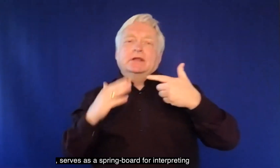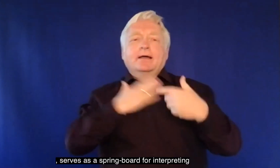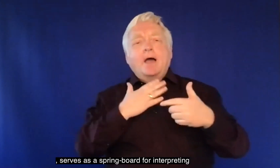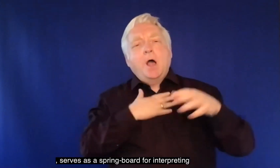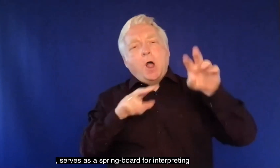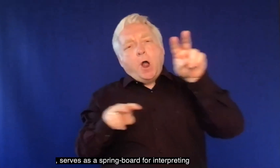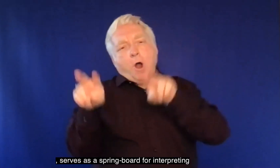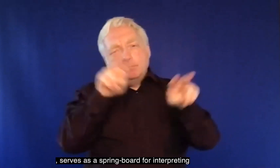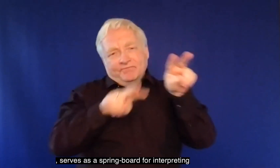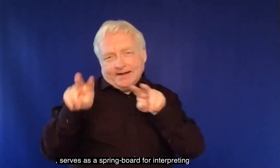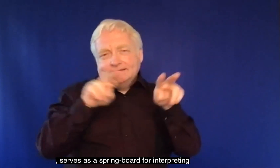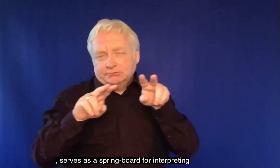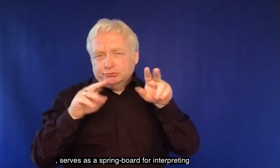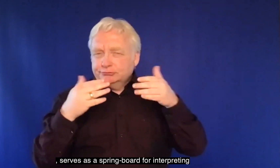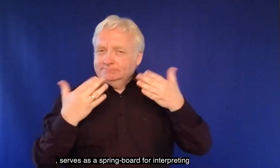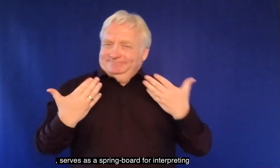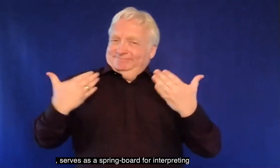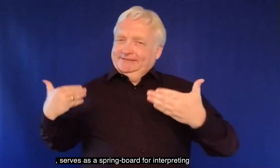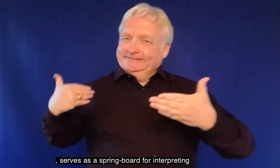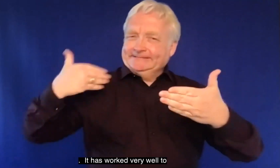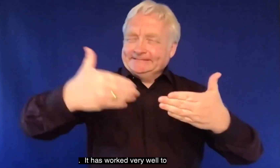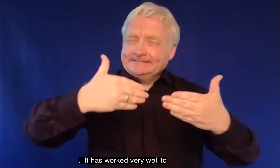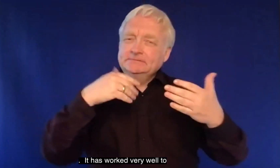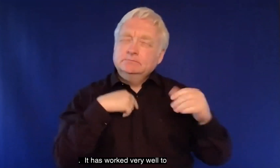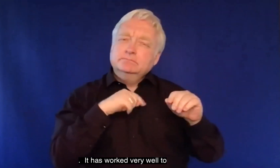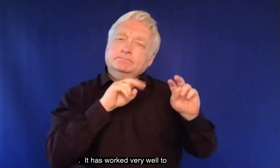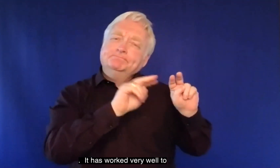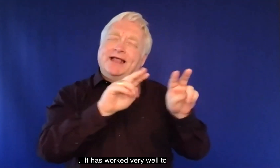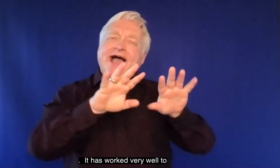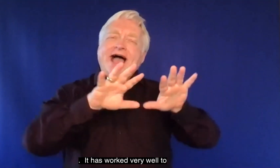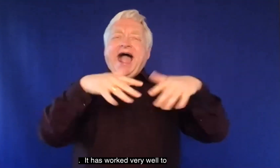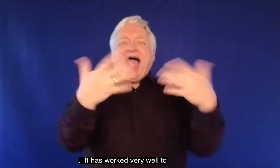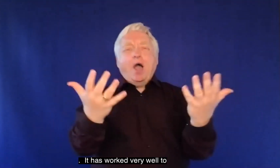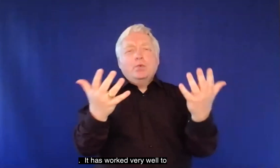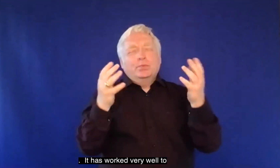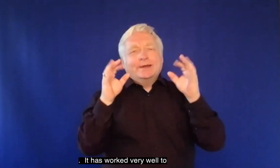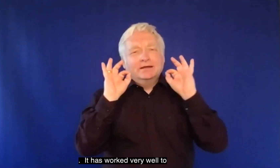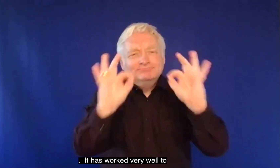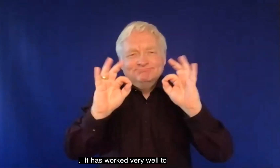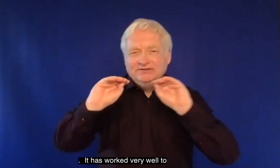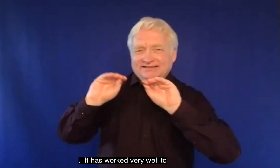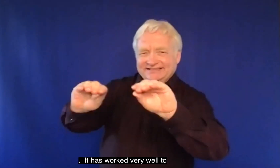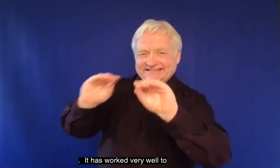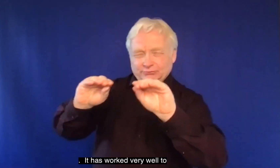de la comunidad sorda y posteriormente un máster que te especialice en interpretación de lengua de signos.